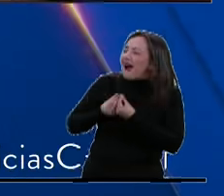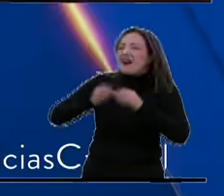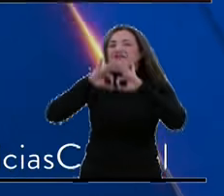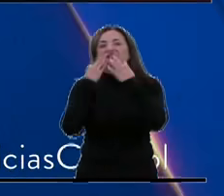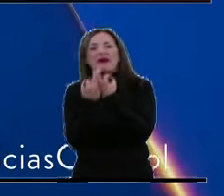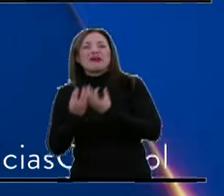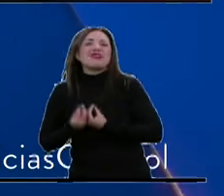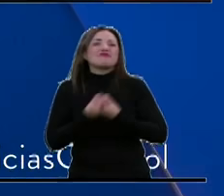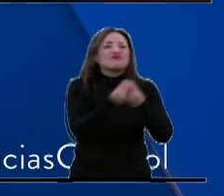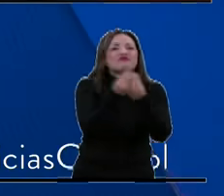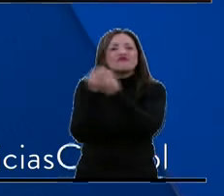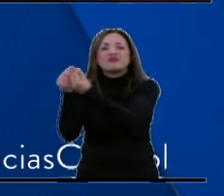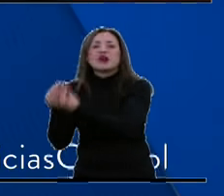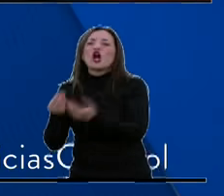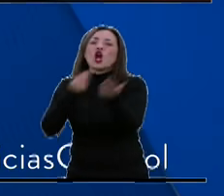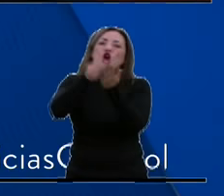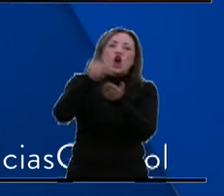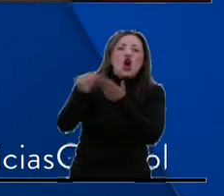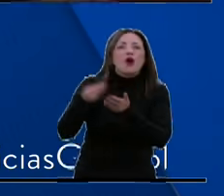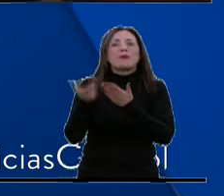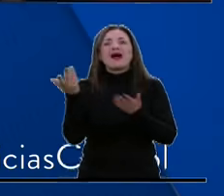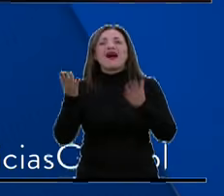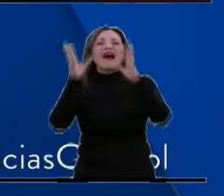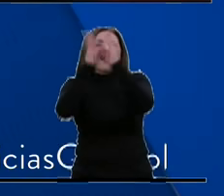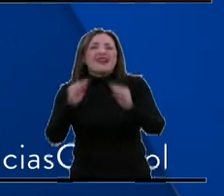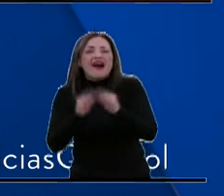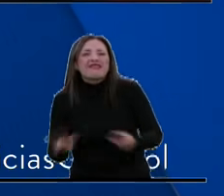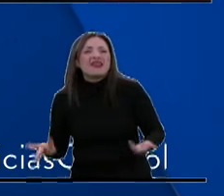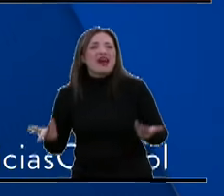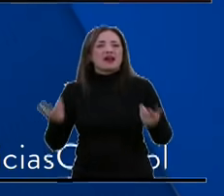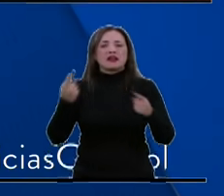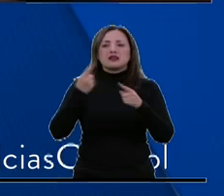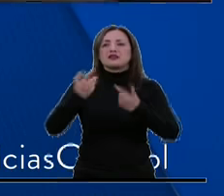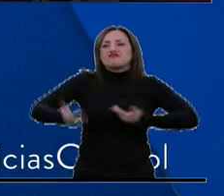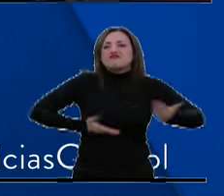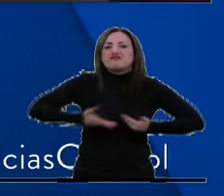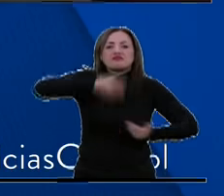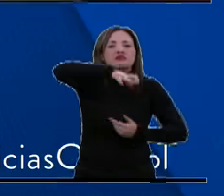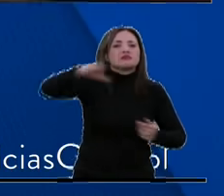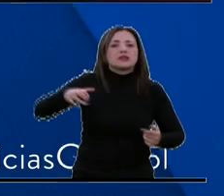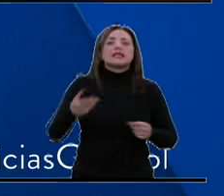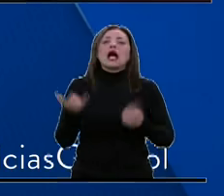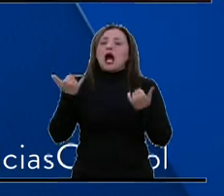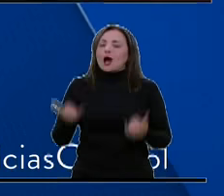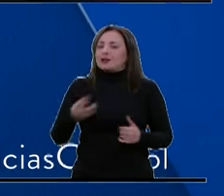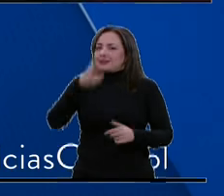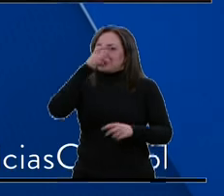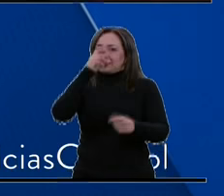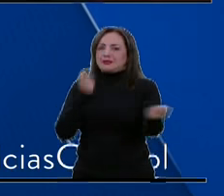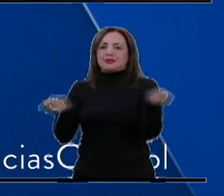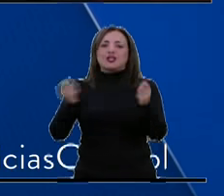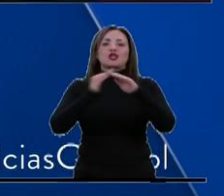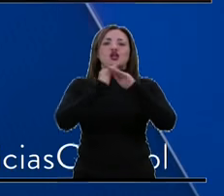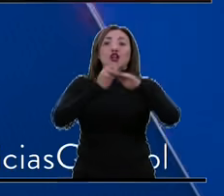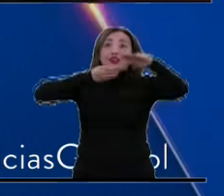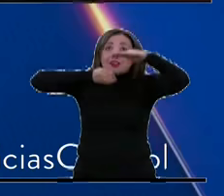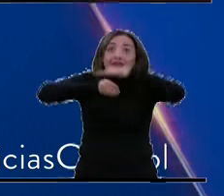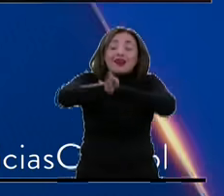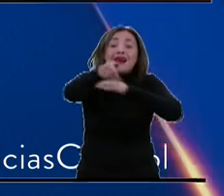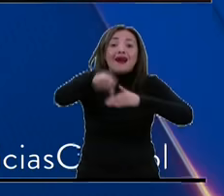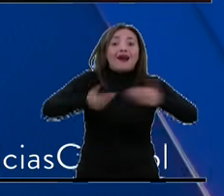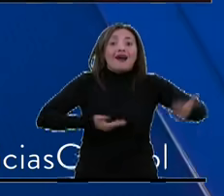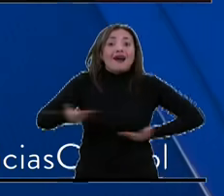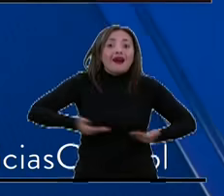a hacer las compras de navidad a los centros comerciales se va a hacer el control al ingreso de los centros comerciales y las únicas